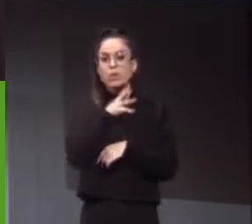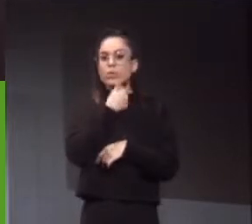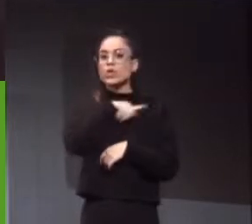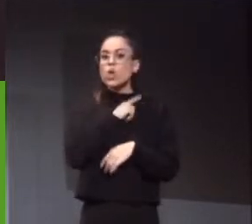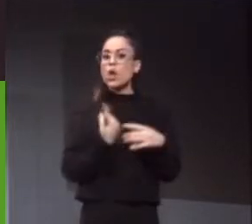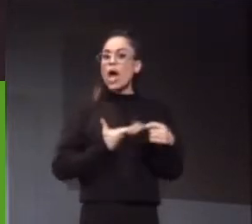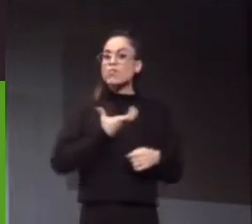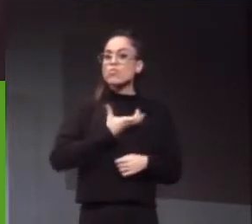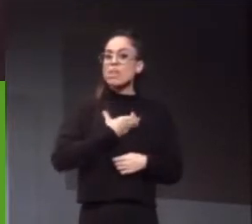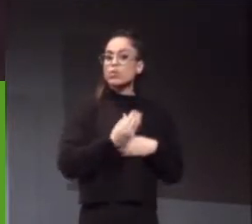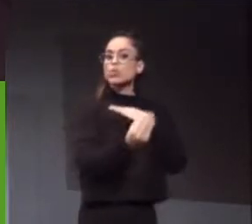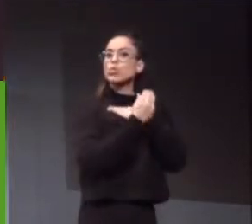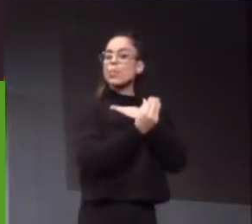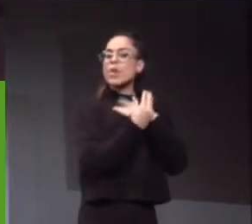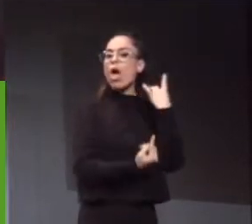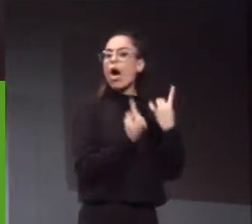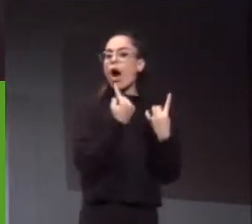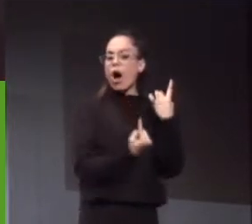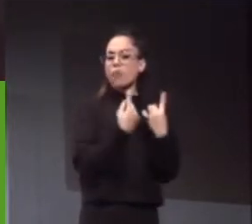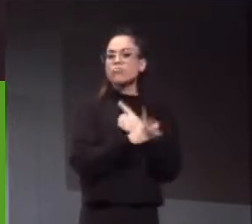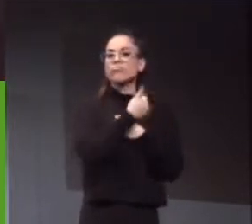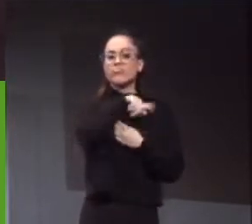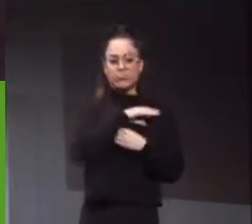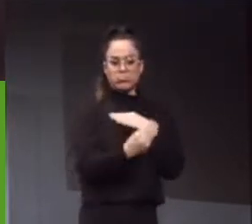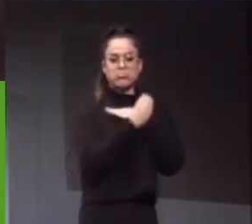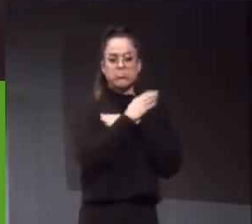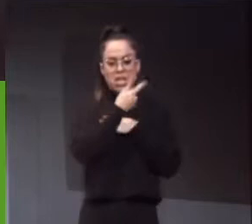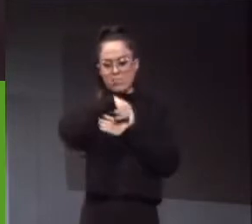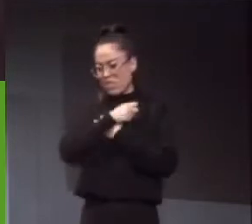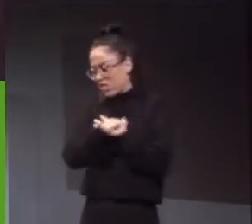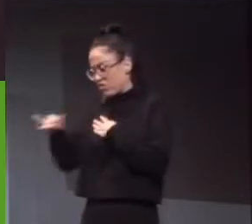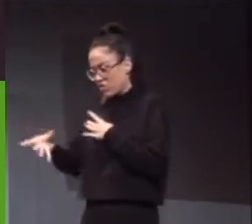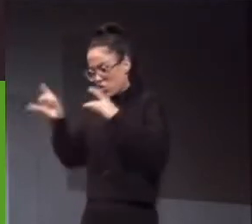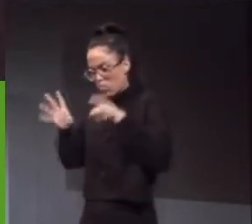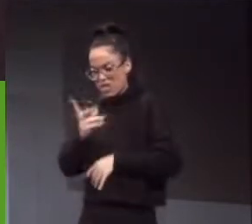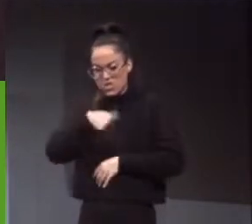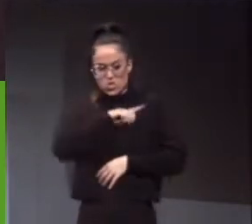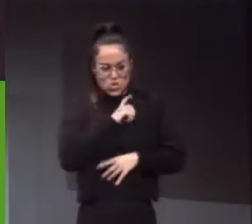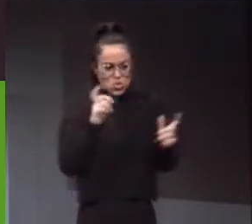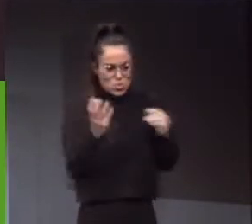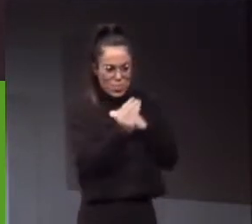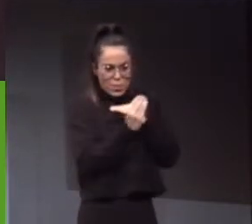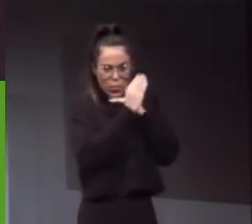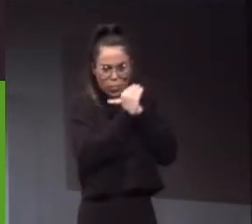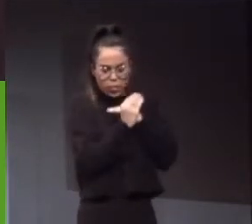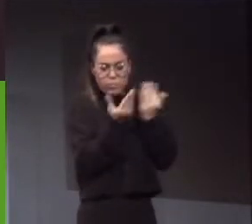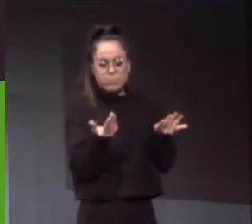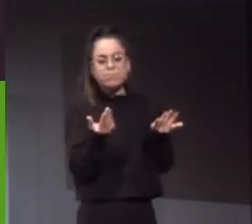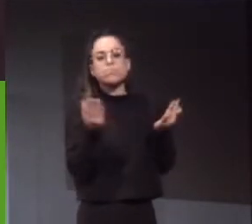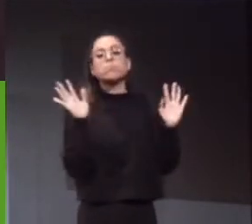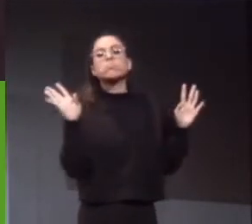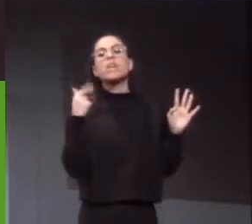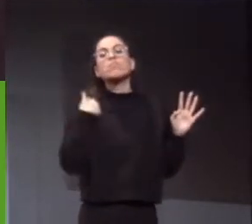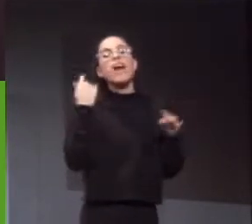de las subvenciones que se las dan a todas ya nosotros seguramente menos no entonces bueno yo creo que esa fuerza